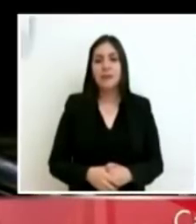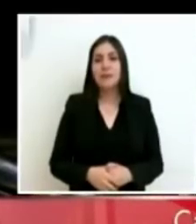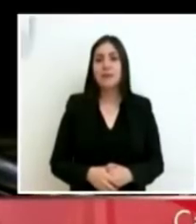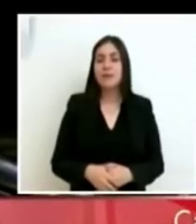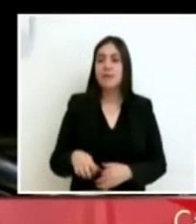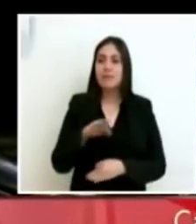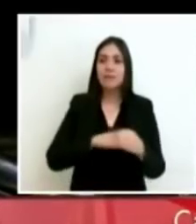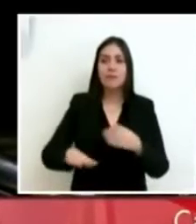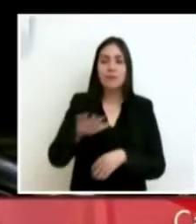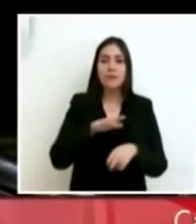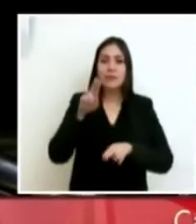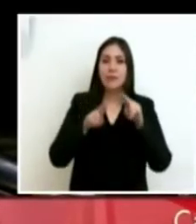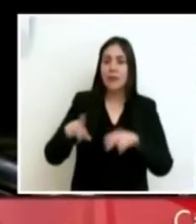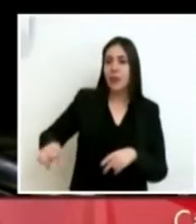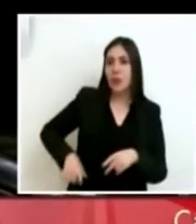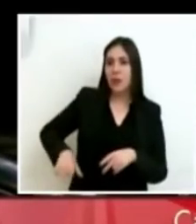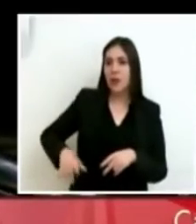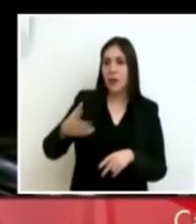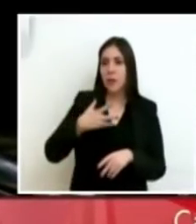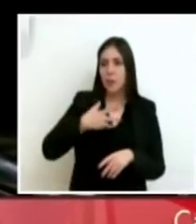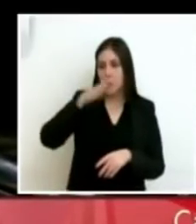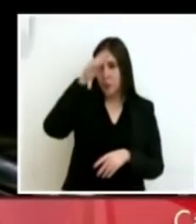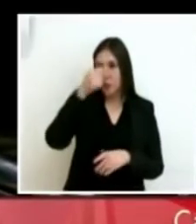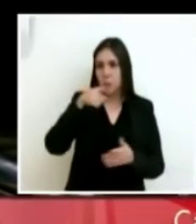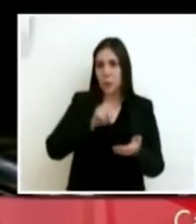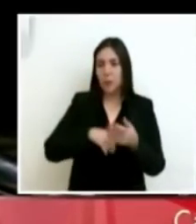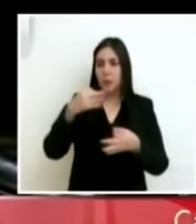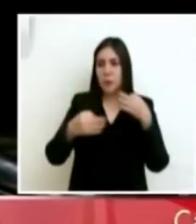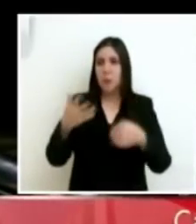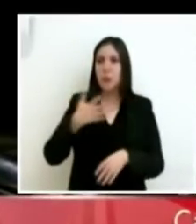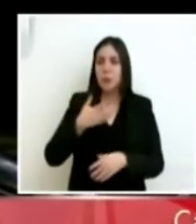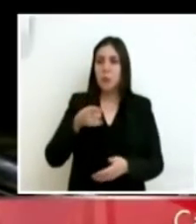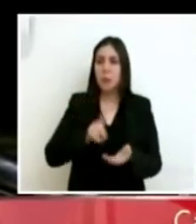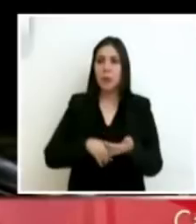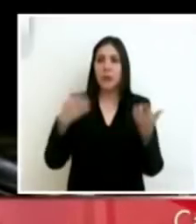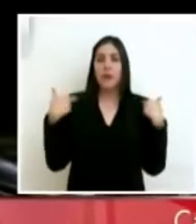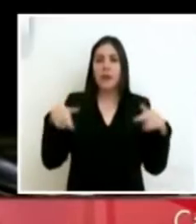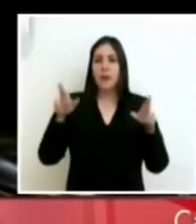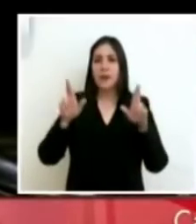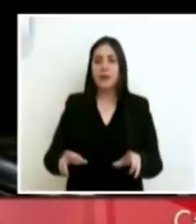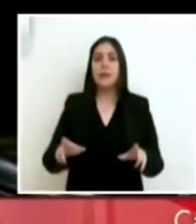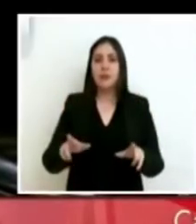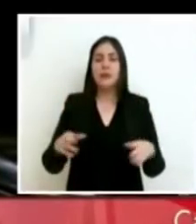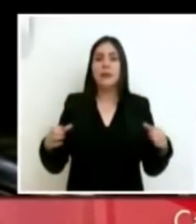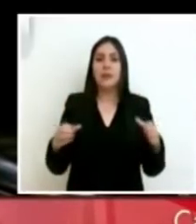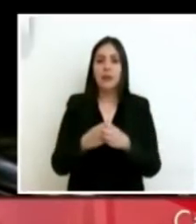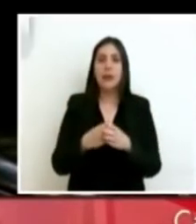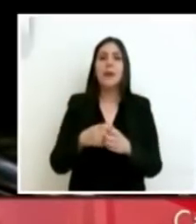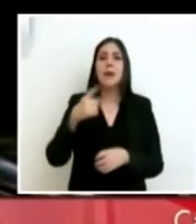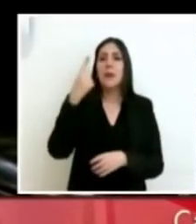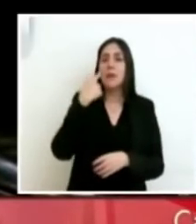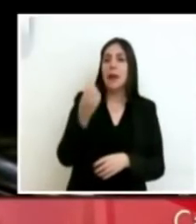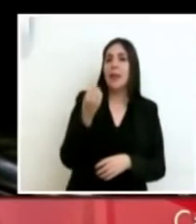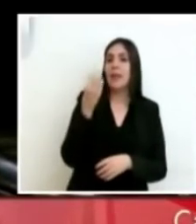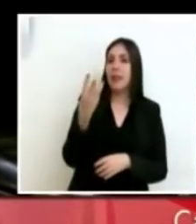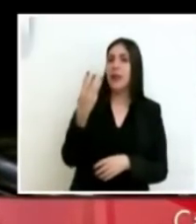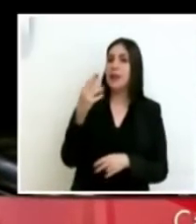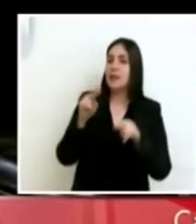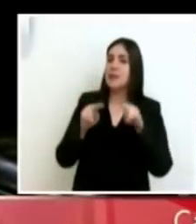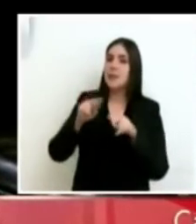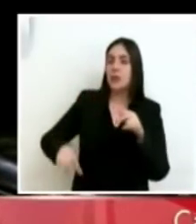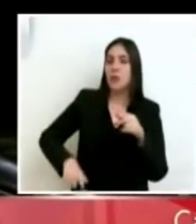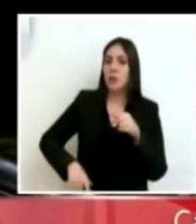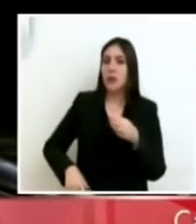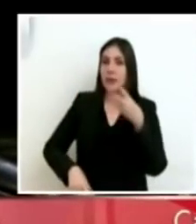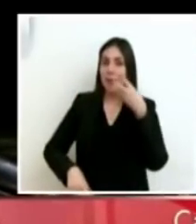poderes constitucionales establecidos en nuestro orden jurídico están representados en los poderes de la Unión. De los 3 poderes de la Unión,